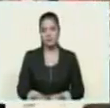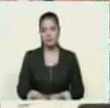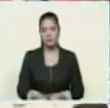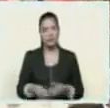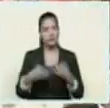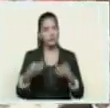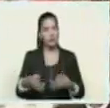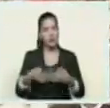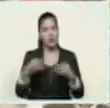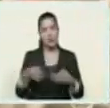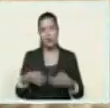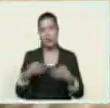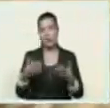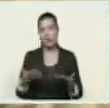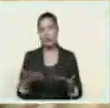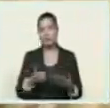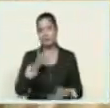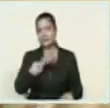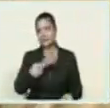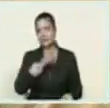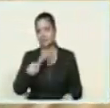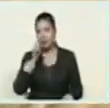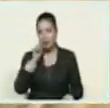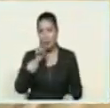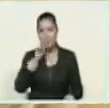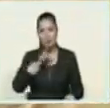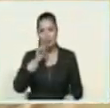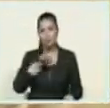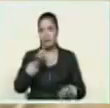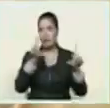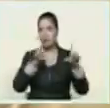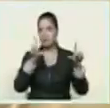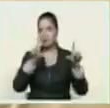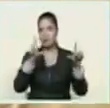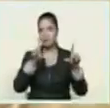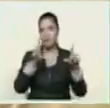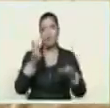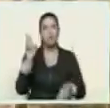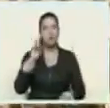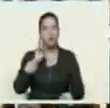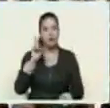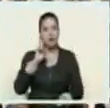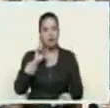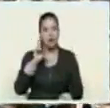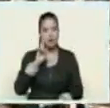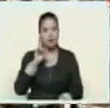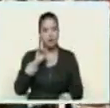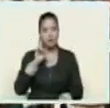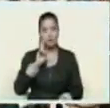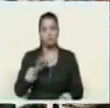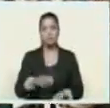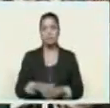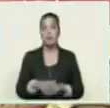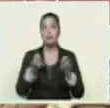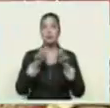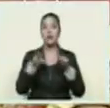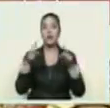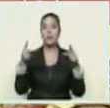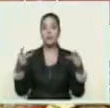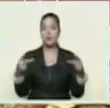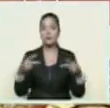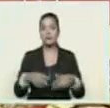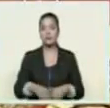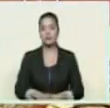siempre enfrentando a la mentira de la televisora de la radio de la prensa